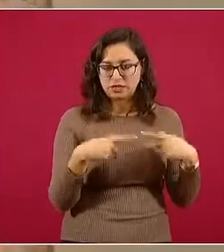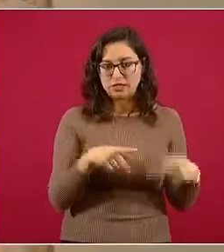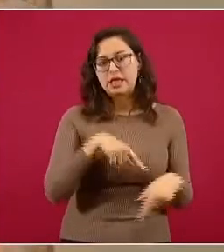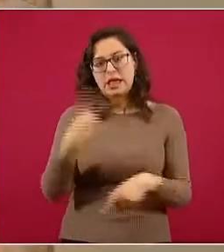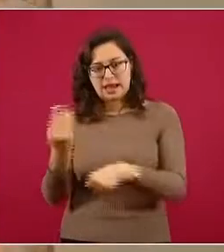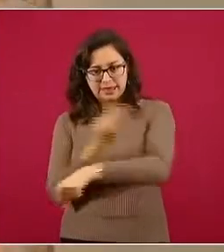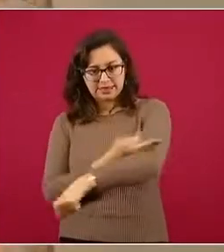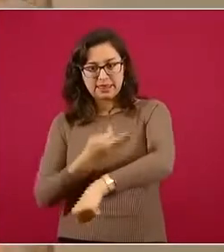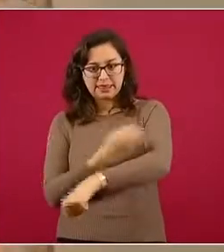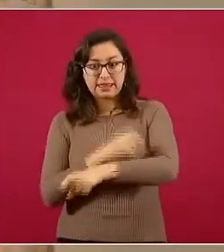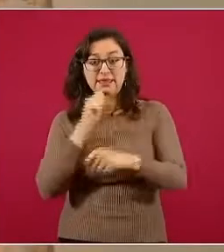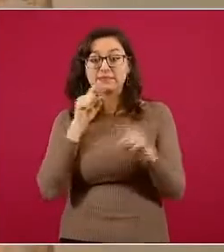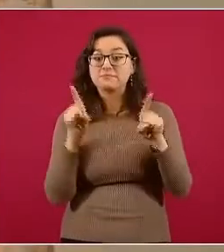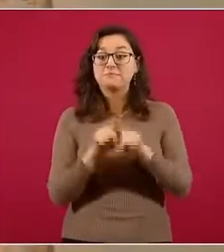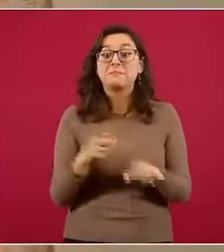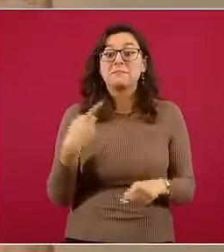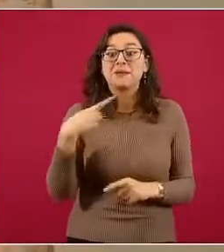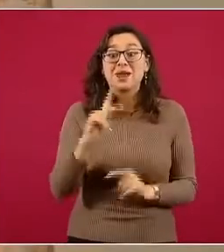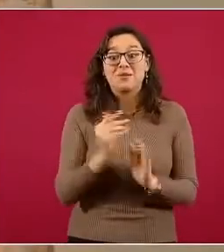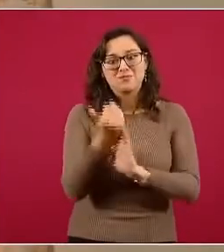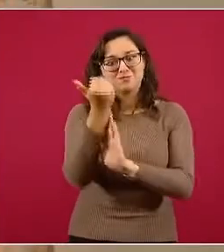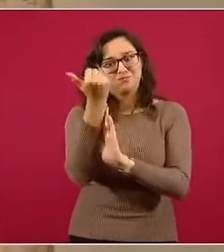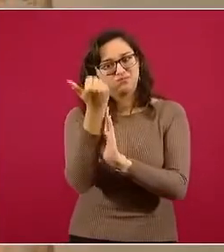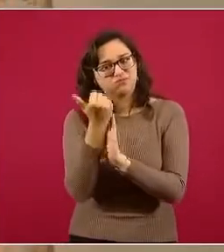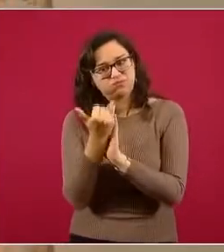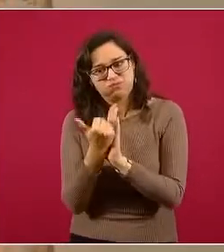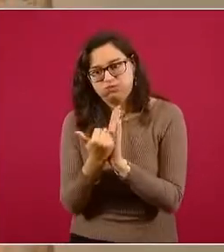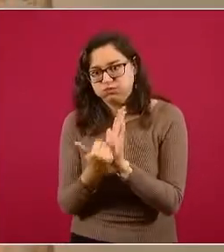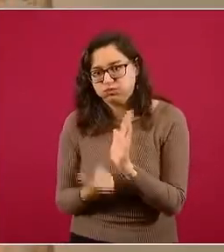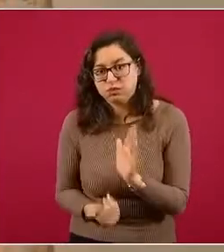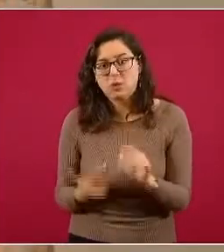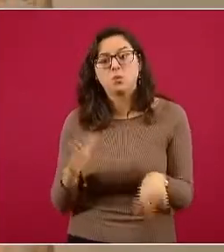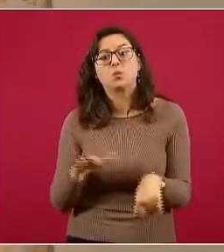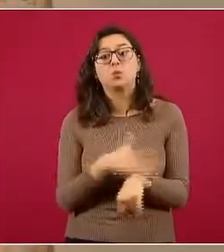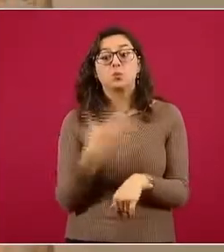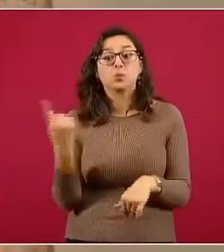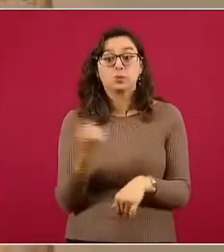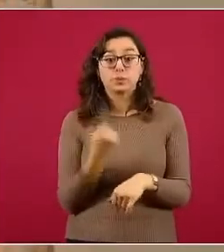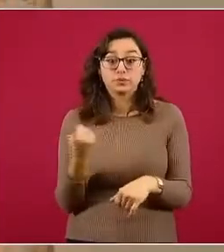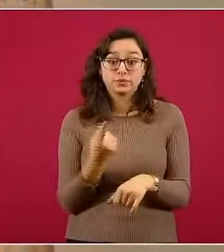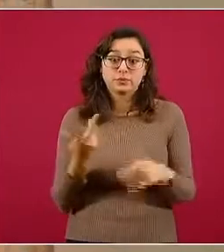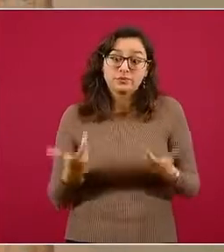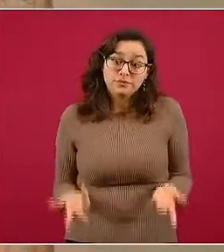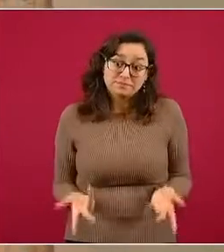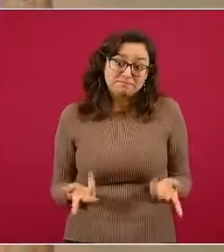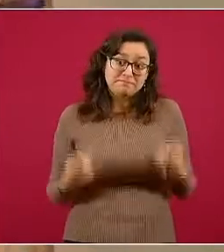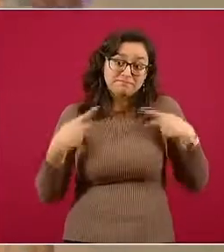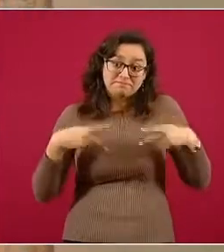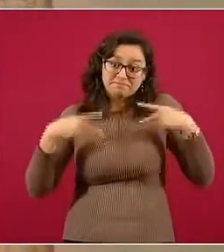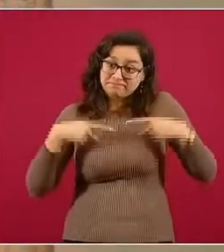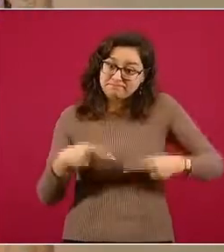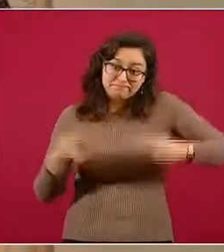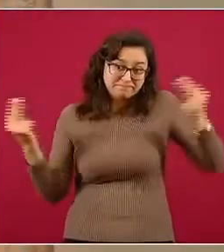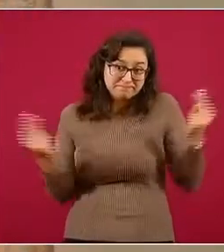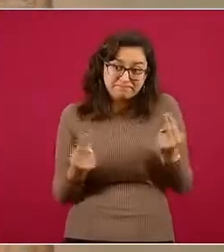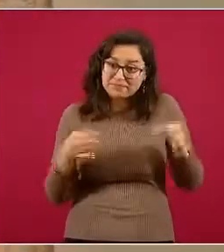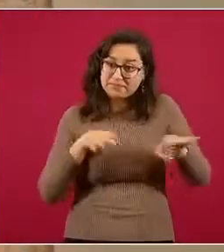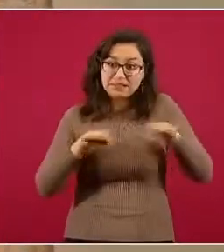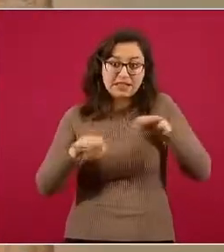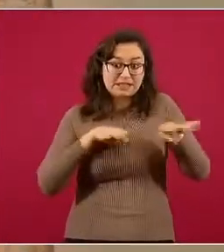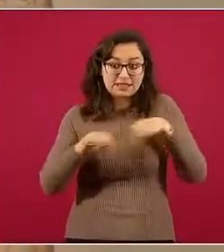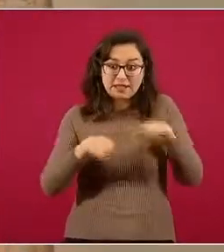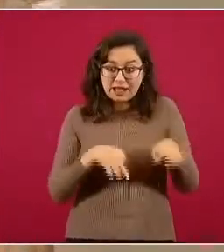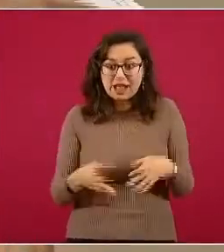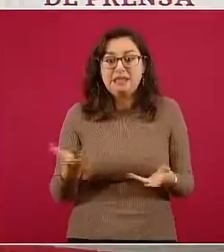porque el transporte público suele estar vinculado al uso por trabajadores que llamamos trabajadores de servicios esenciales, como es seguridad,